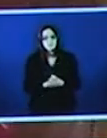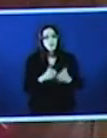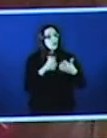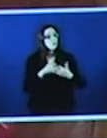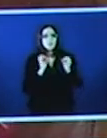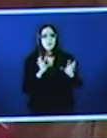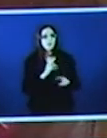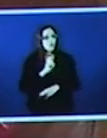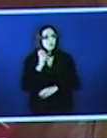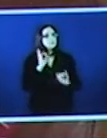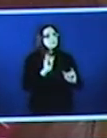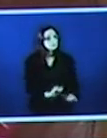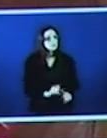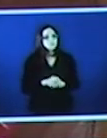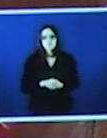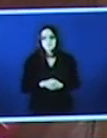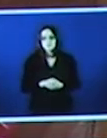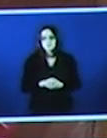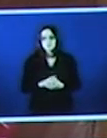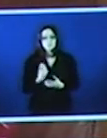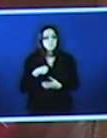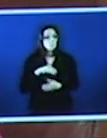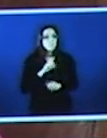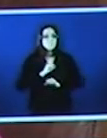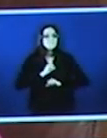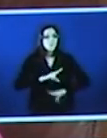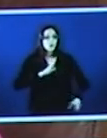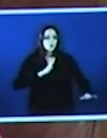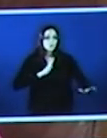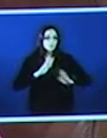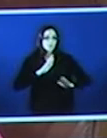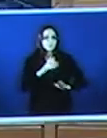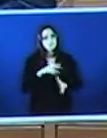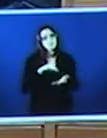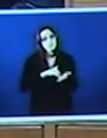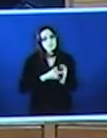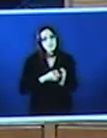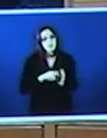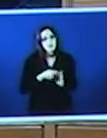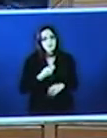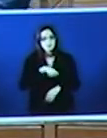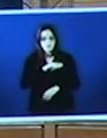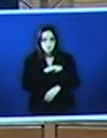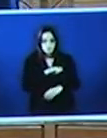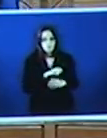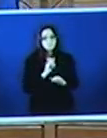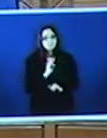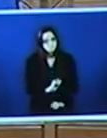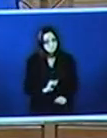dúbida, no peor momento do sistema financeiro español, sin ninguna dúbida. E agora, señoría,